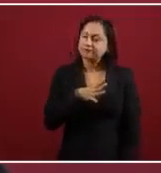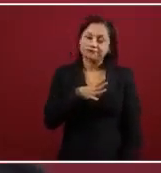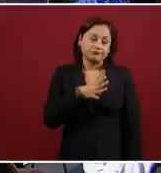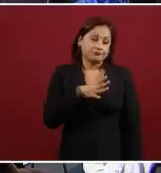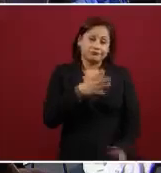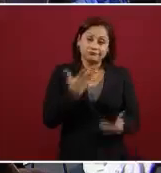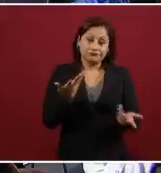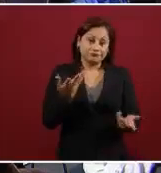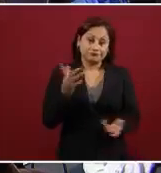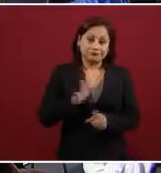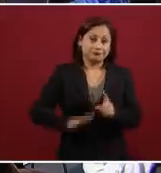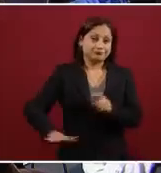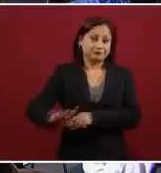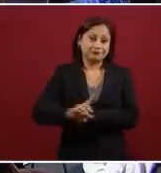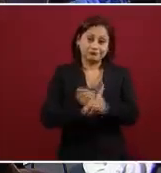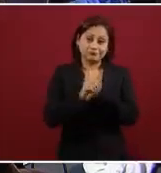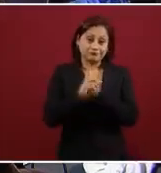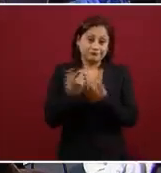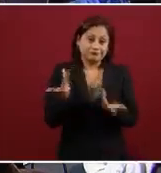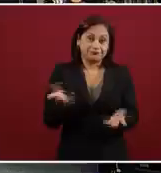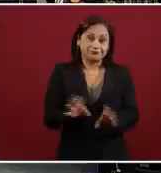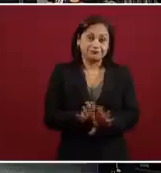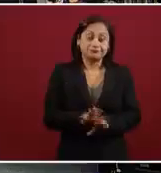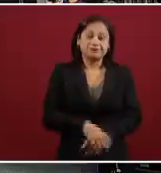Sí. Bueno, muchas gracias, muy amable.